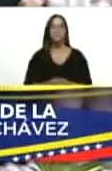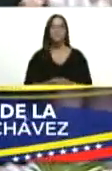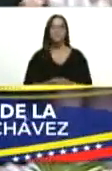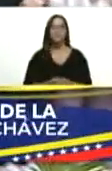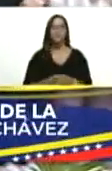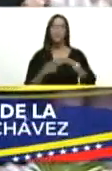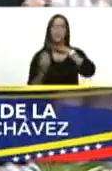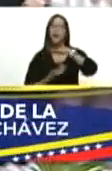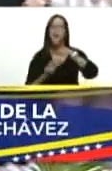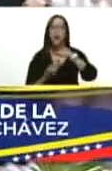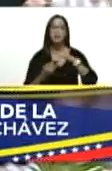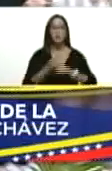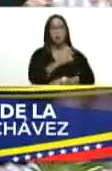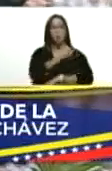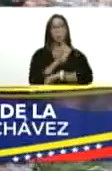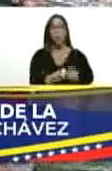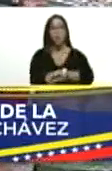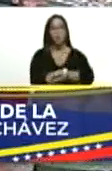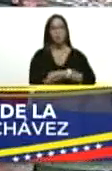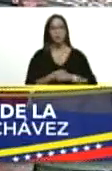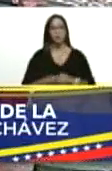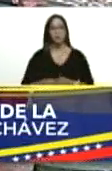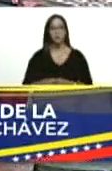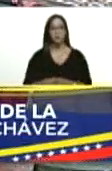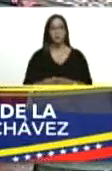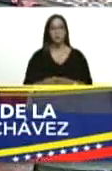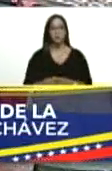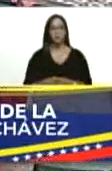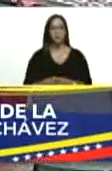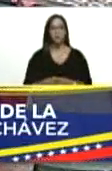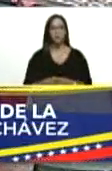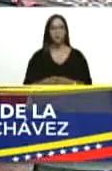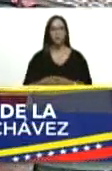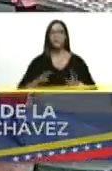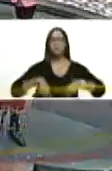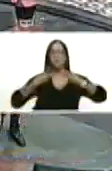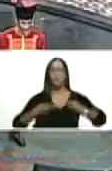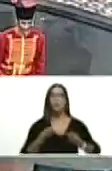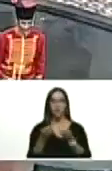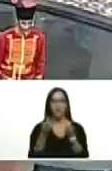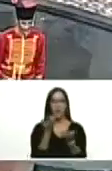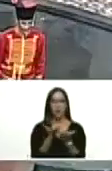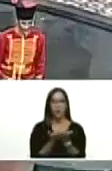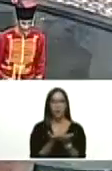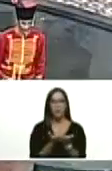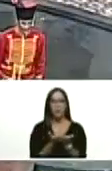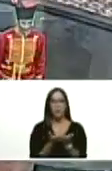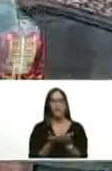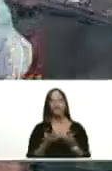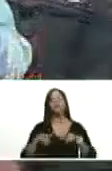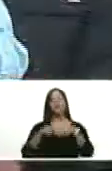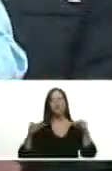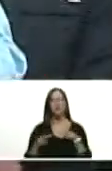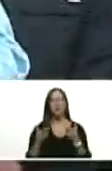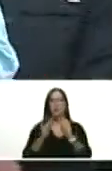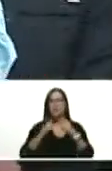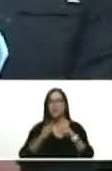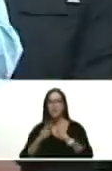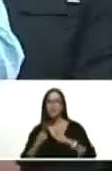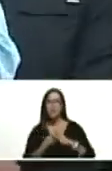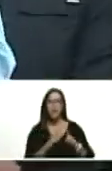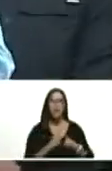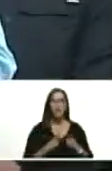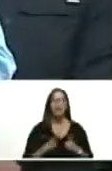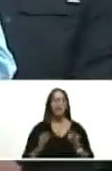Una base poderosa, la nueva economía, en su fase de diversificación y